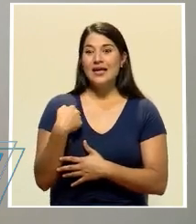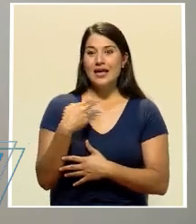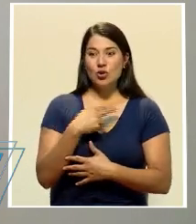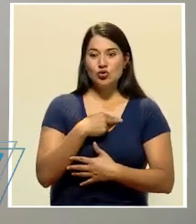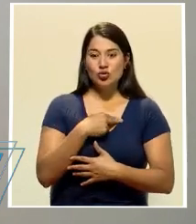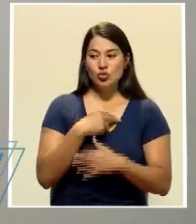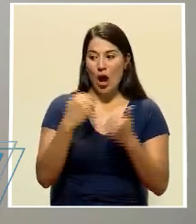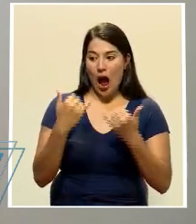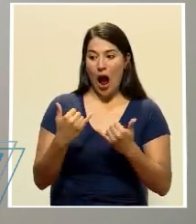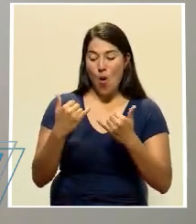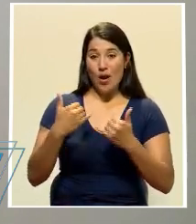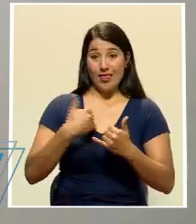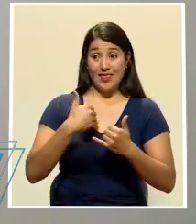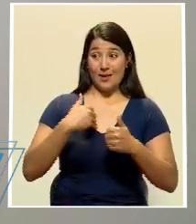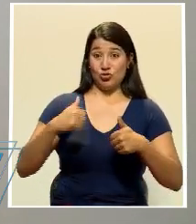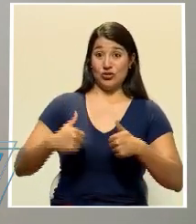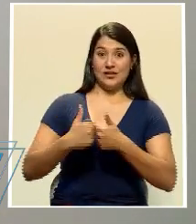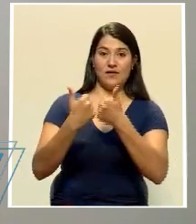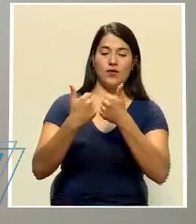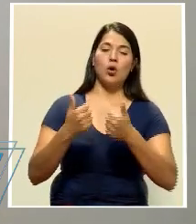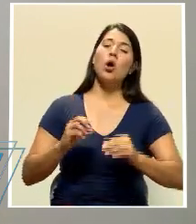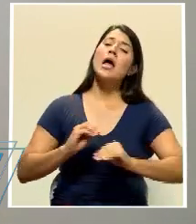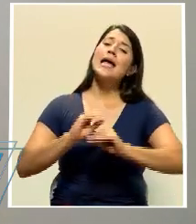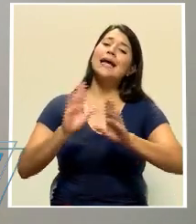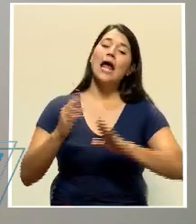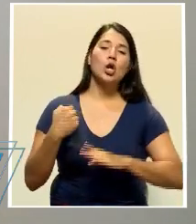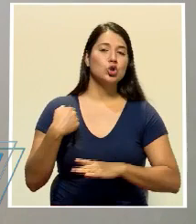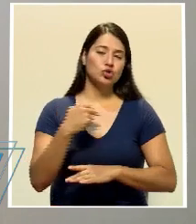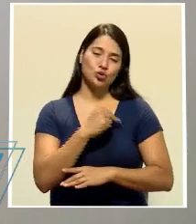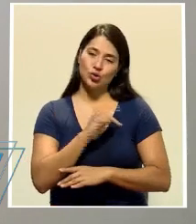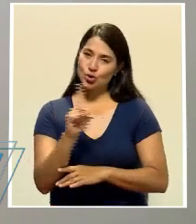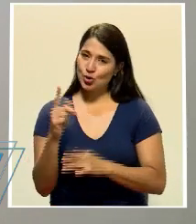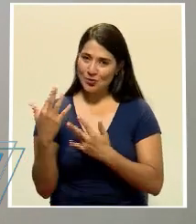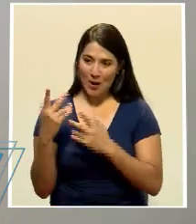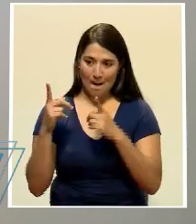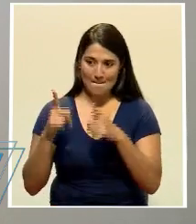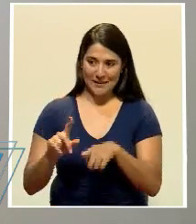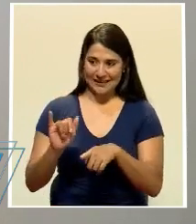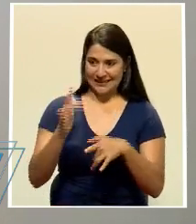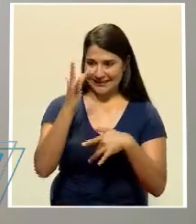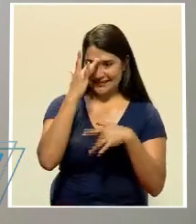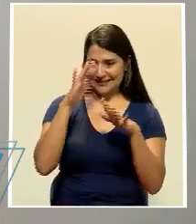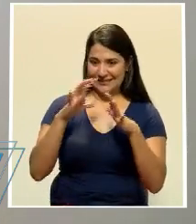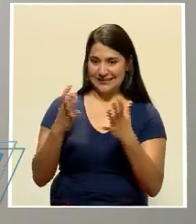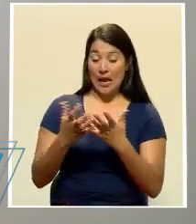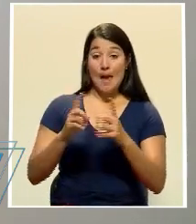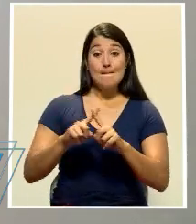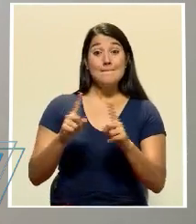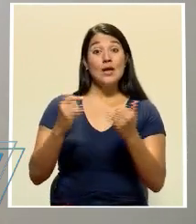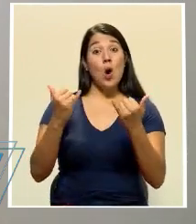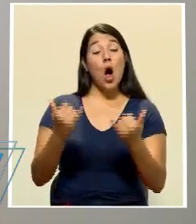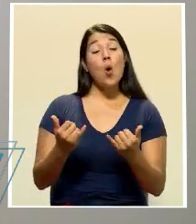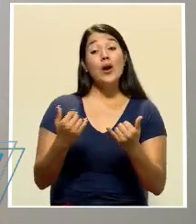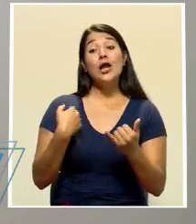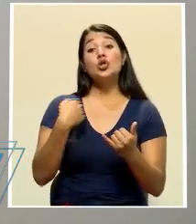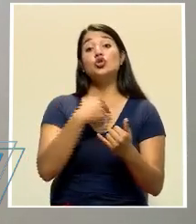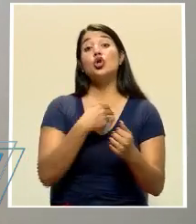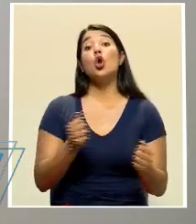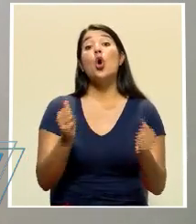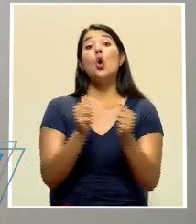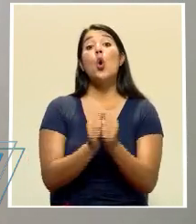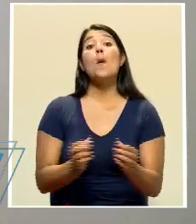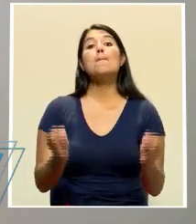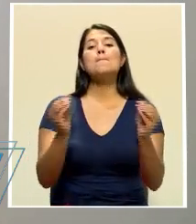desafío que por supuesto no esperábamos, pero que nos permite tal vez con un poco más de madurez de vida, ¿verdad? Porque creo